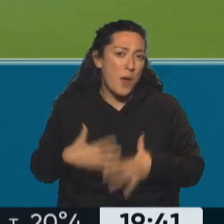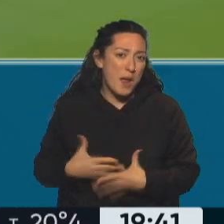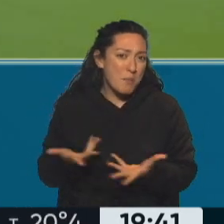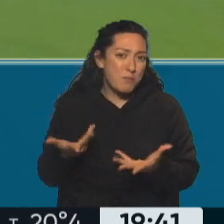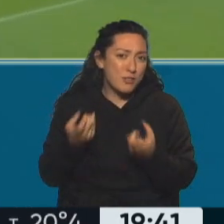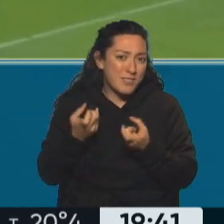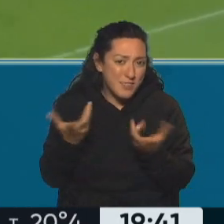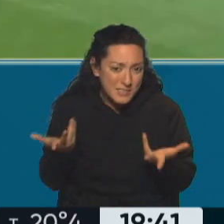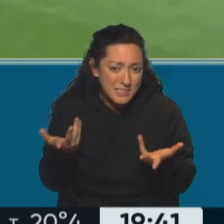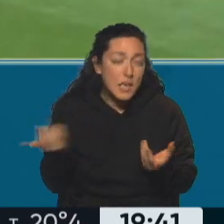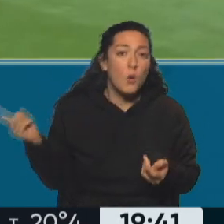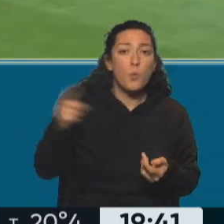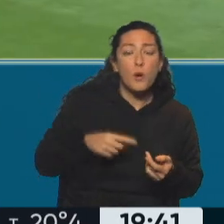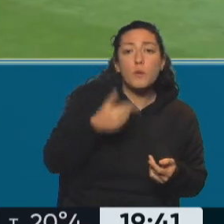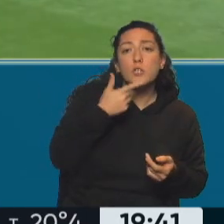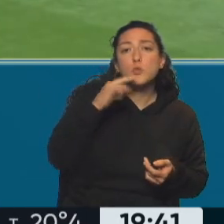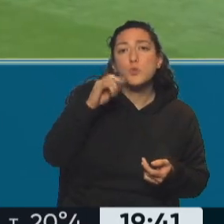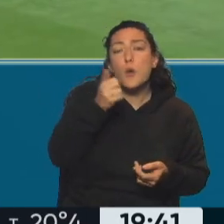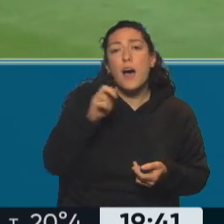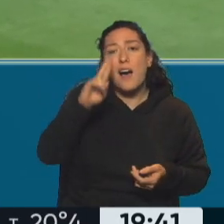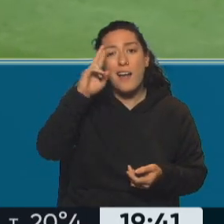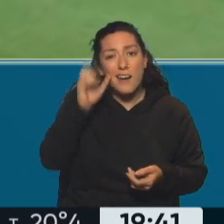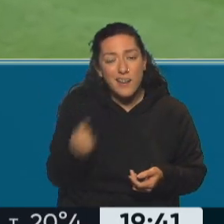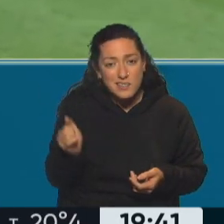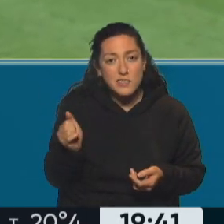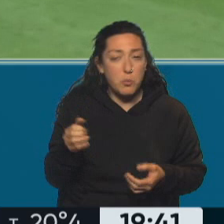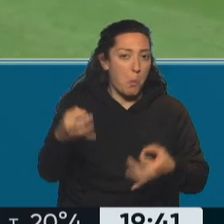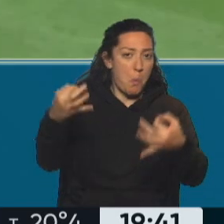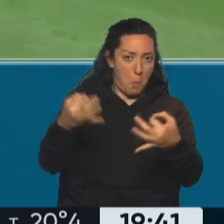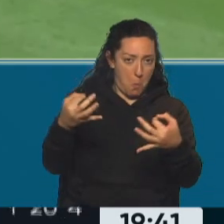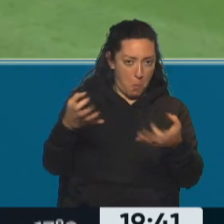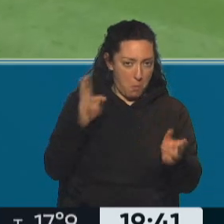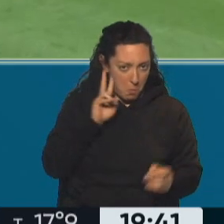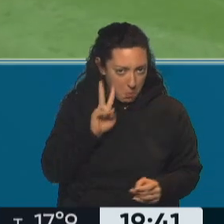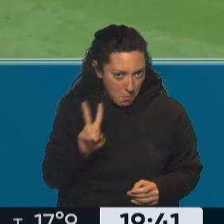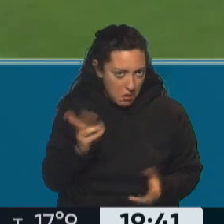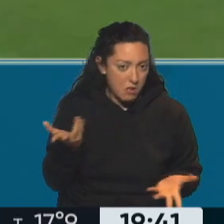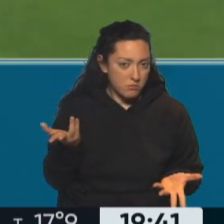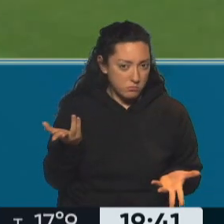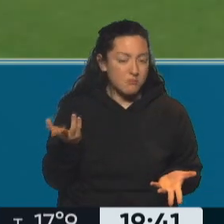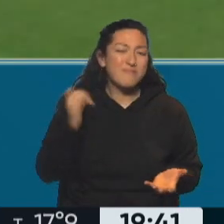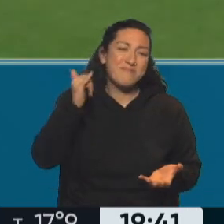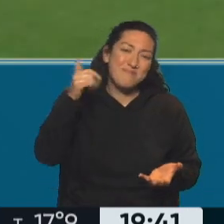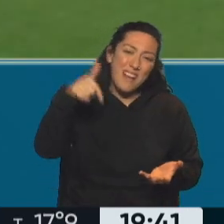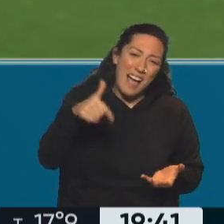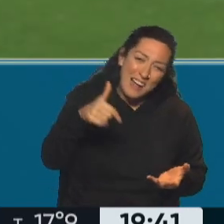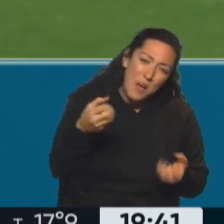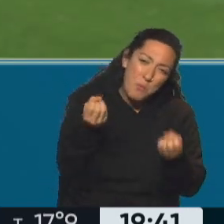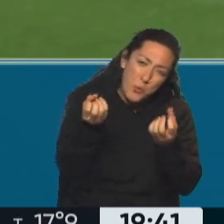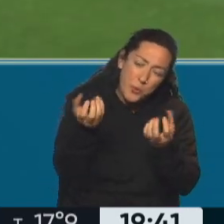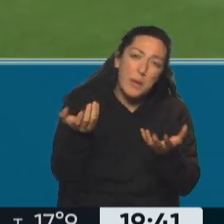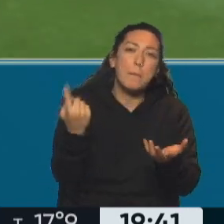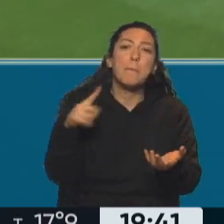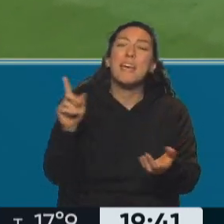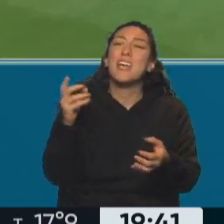volvió Luisito Suárez. Sí, claro, lo vi, impecable. Sí, bueno. Viste, para acá le sobra. Un poquito. Para acá le sobra. Para Europa.